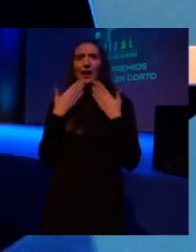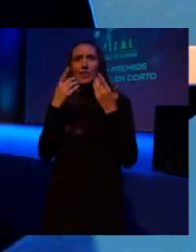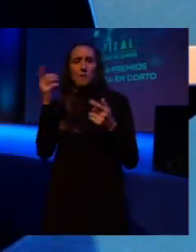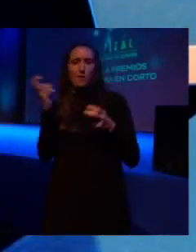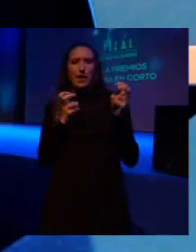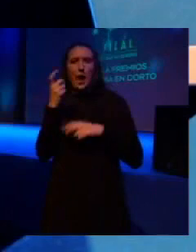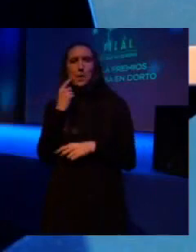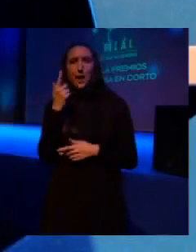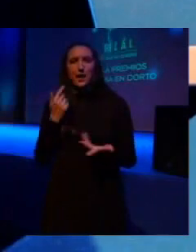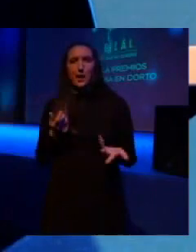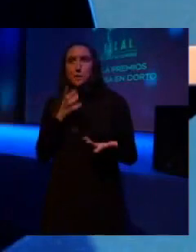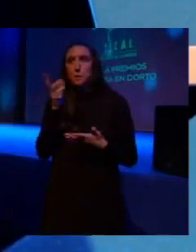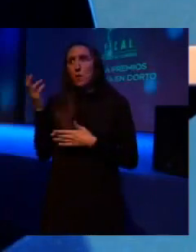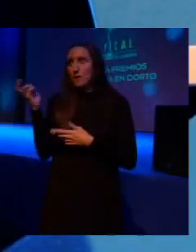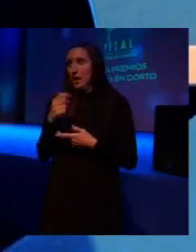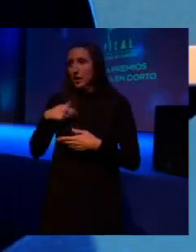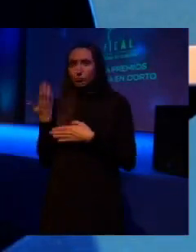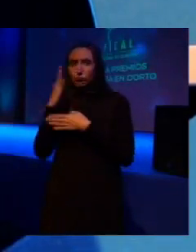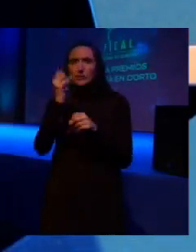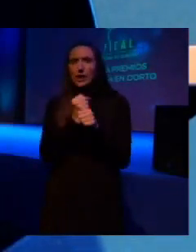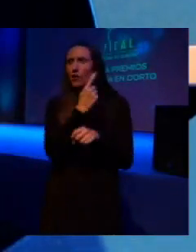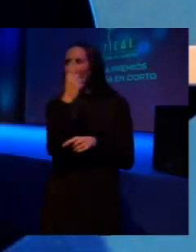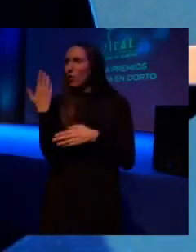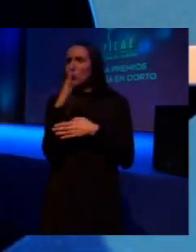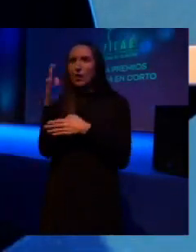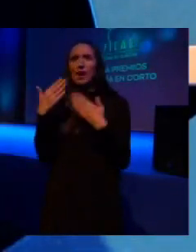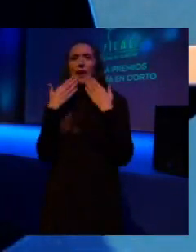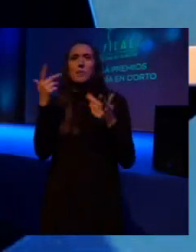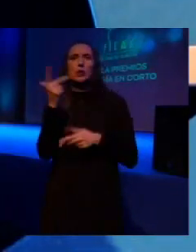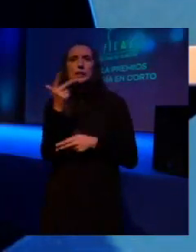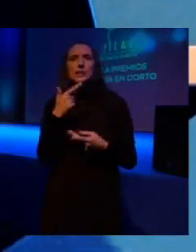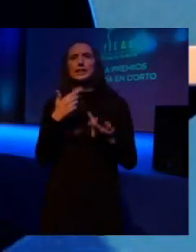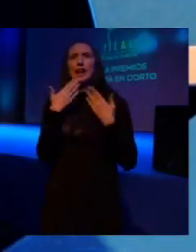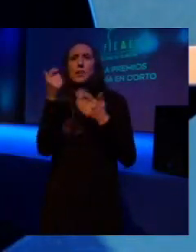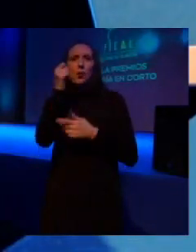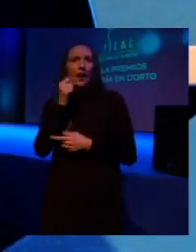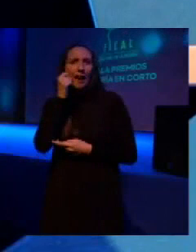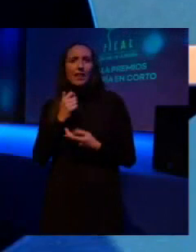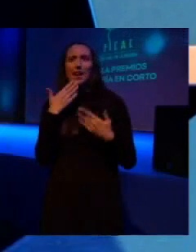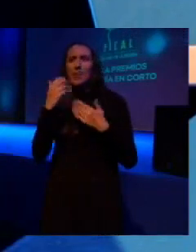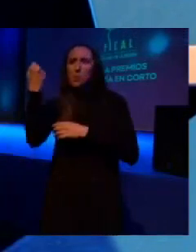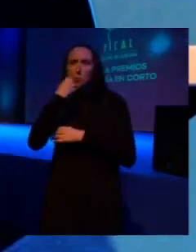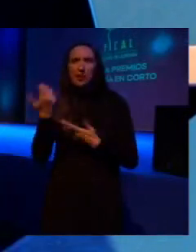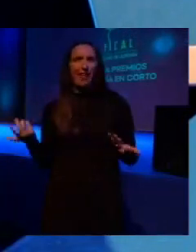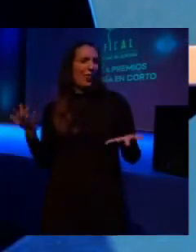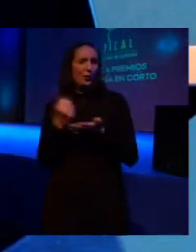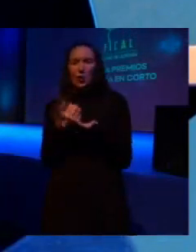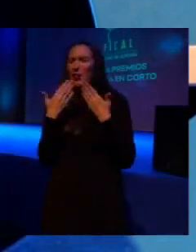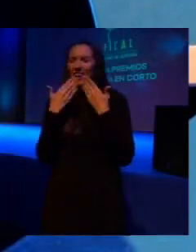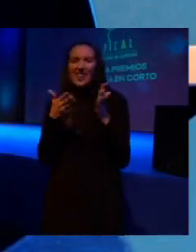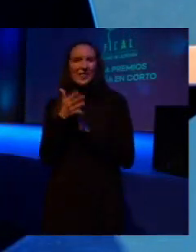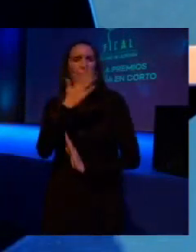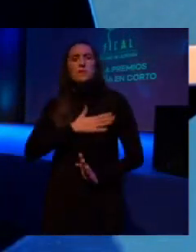Almería, por venir aquí a presentar vuestros trabajos. Gracias por vuestros chistes, por vuestras caricias, por vuestros puñetazos. Es un placer